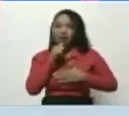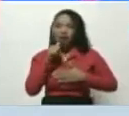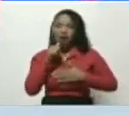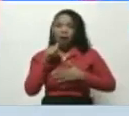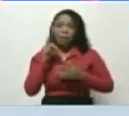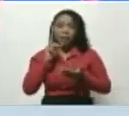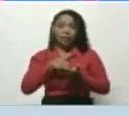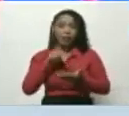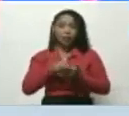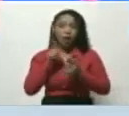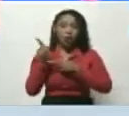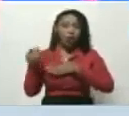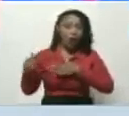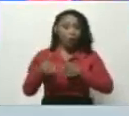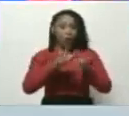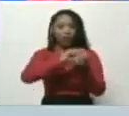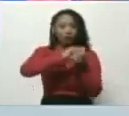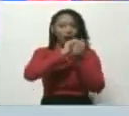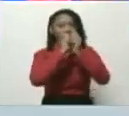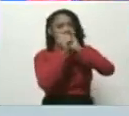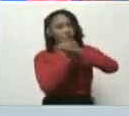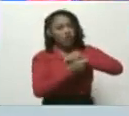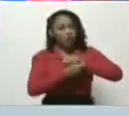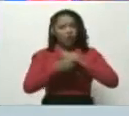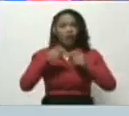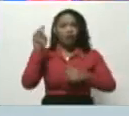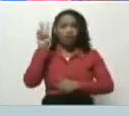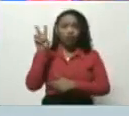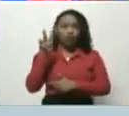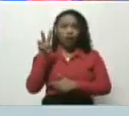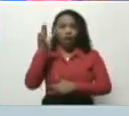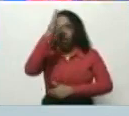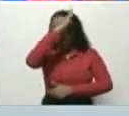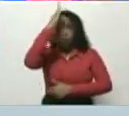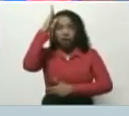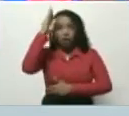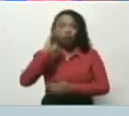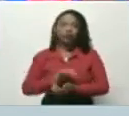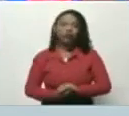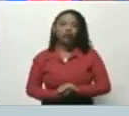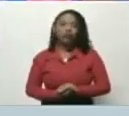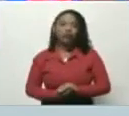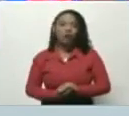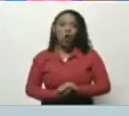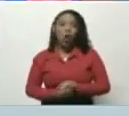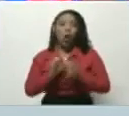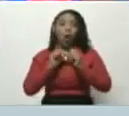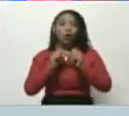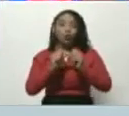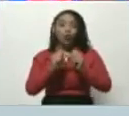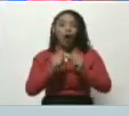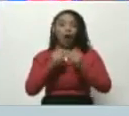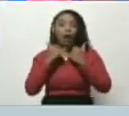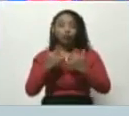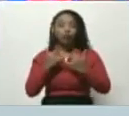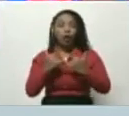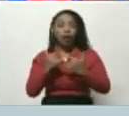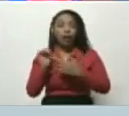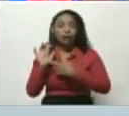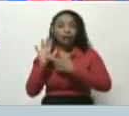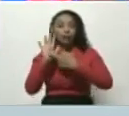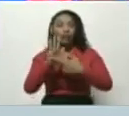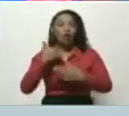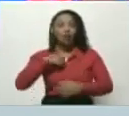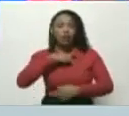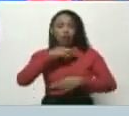transitábamos estos caminos por la transformación de Venezuela, Diosdado fue y sigue siendo un gran referente de